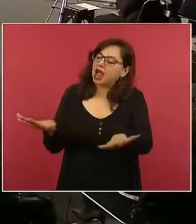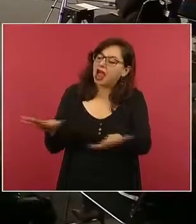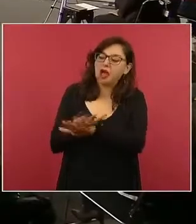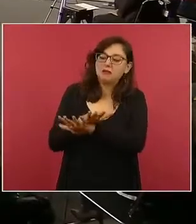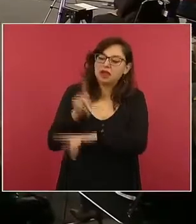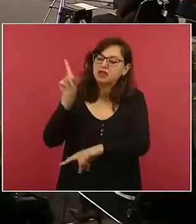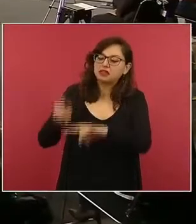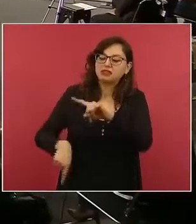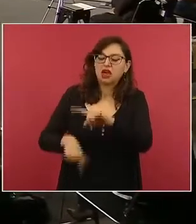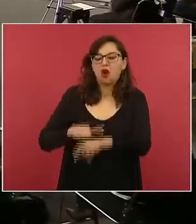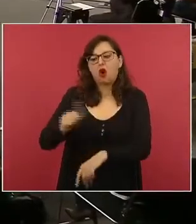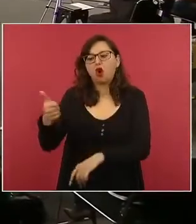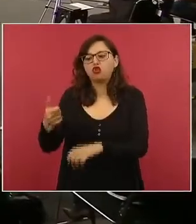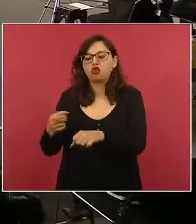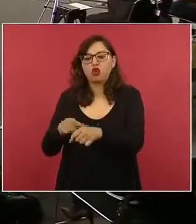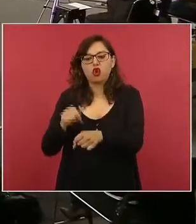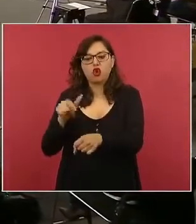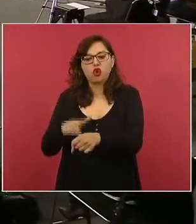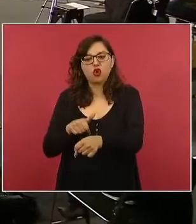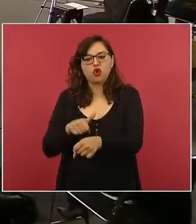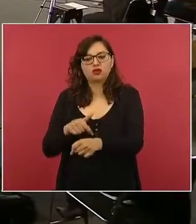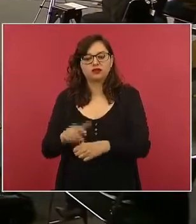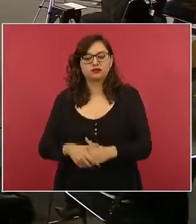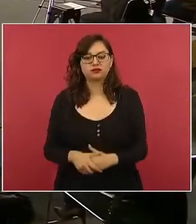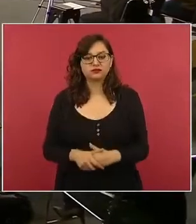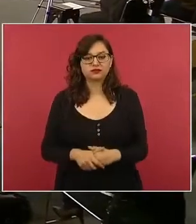digamos, lo letal.